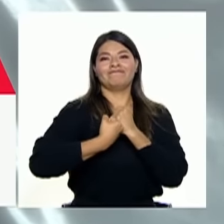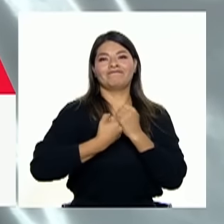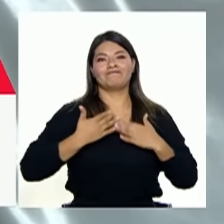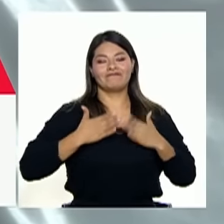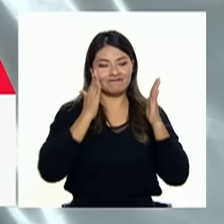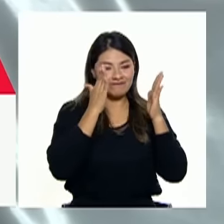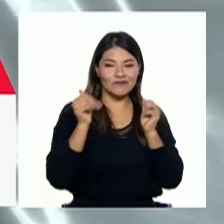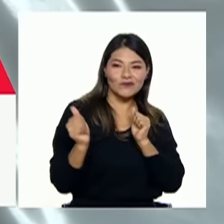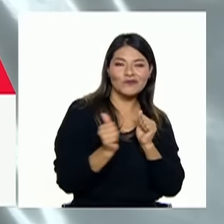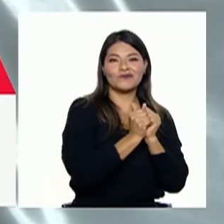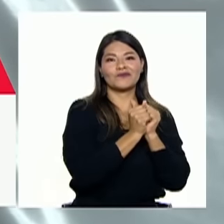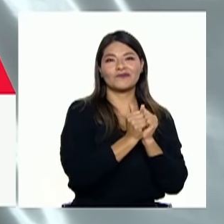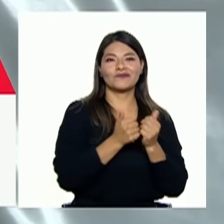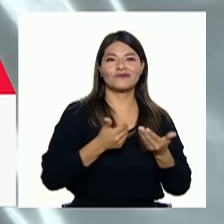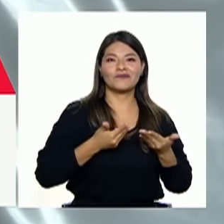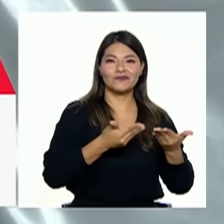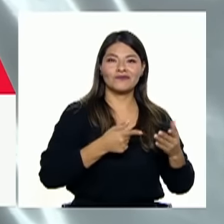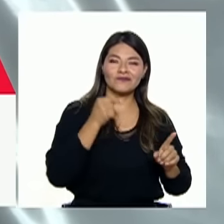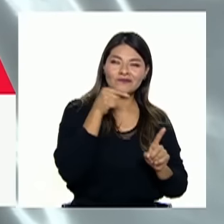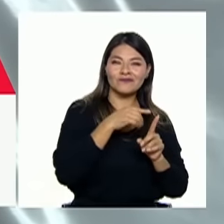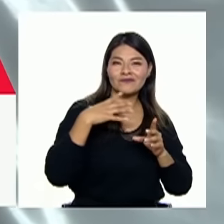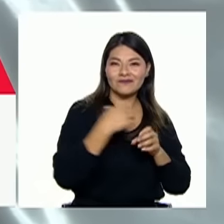esta misión.